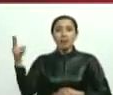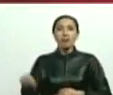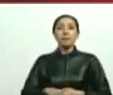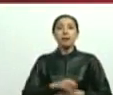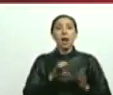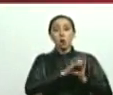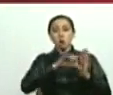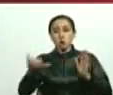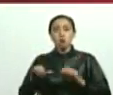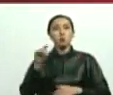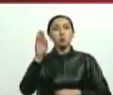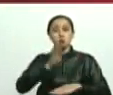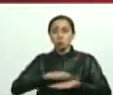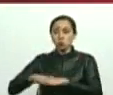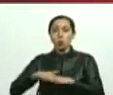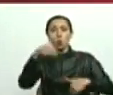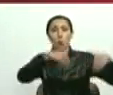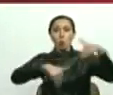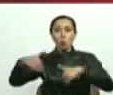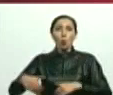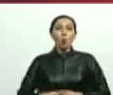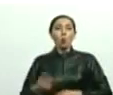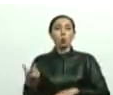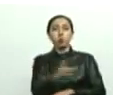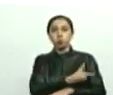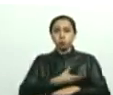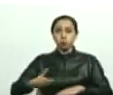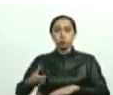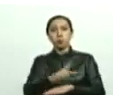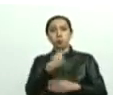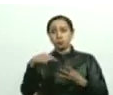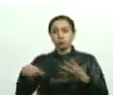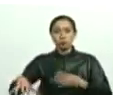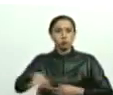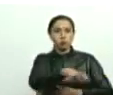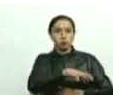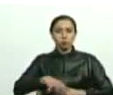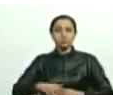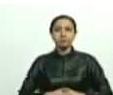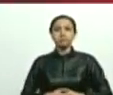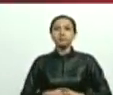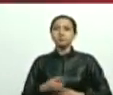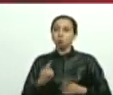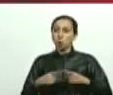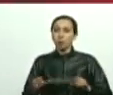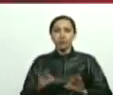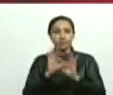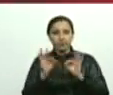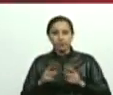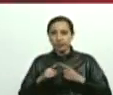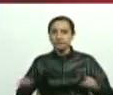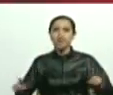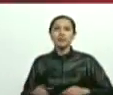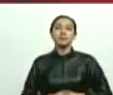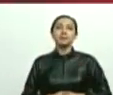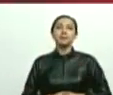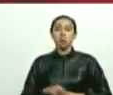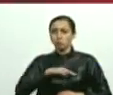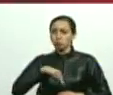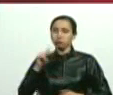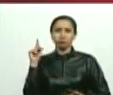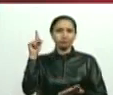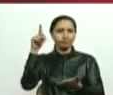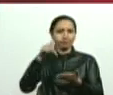convocó a las elecciones de gobernadores, de gobernaciones. Otro mundo, diferente. Y fuimos.